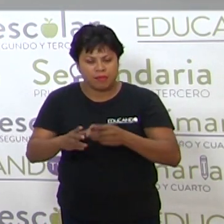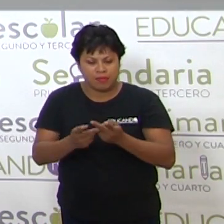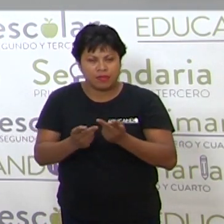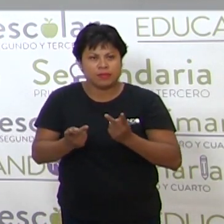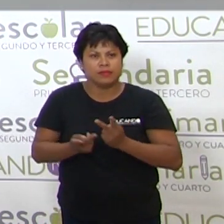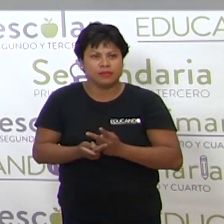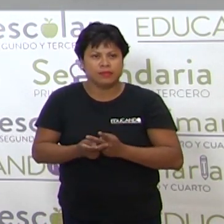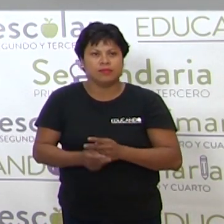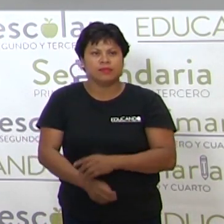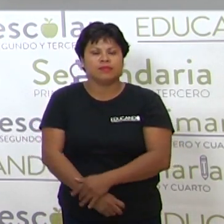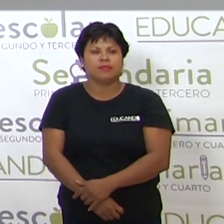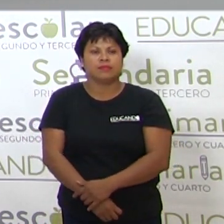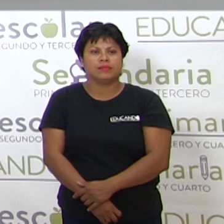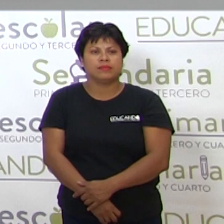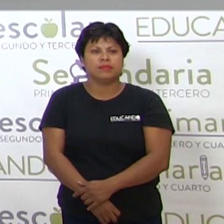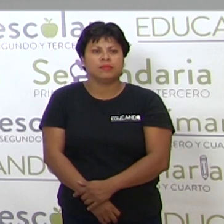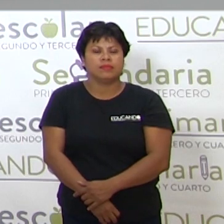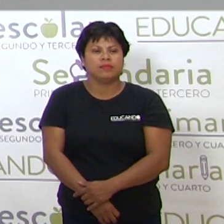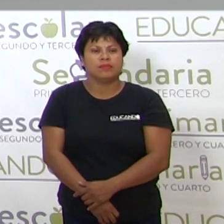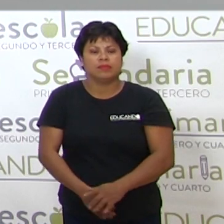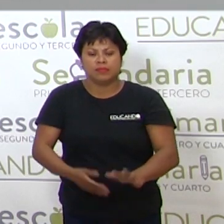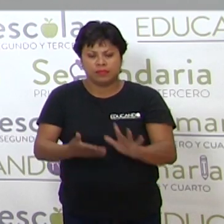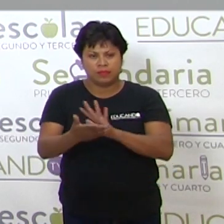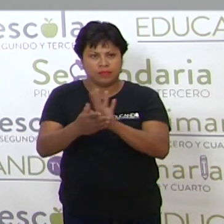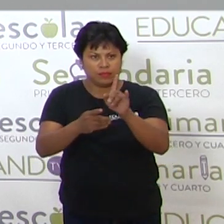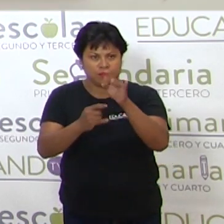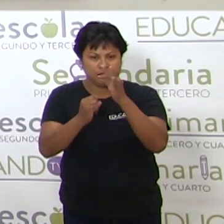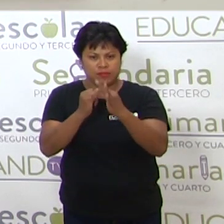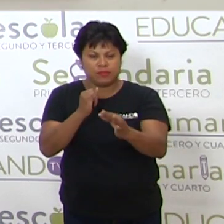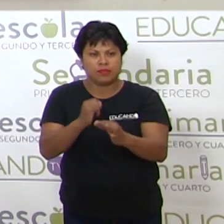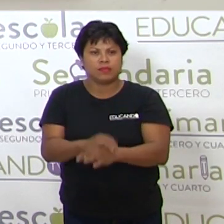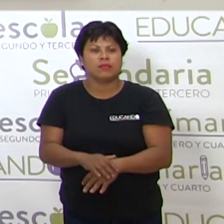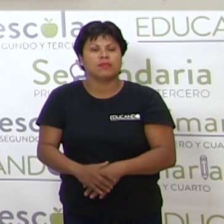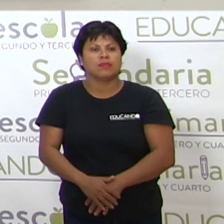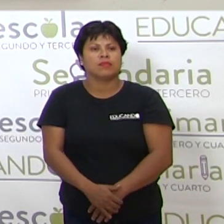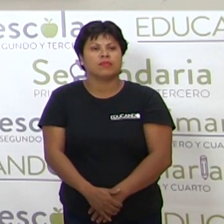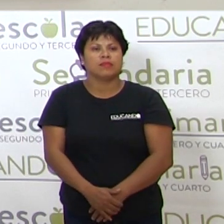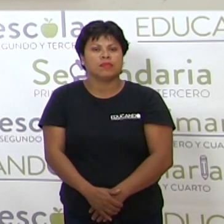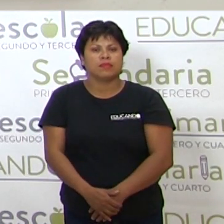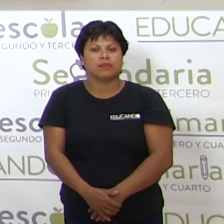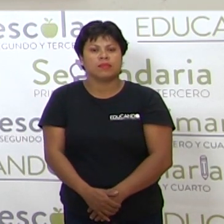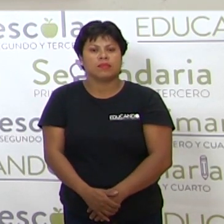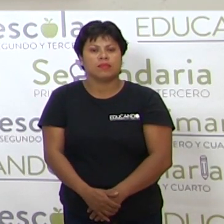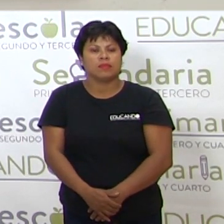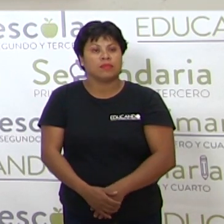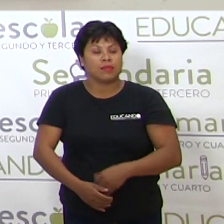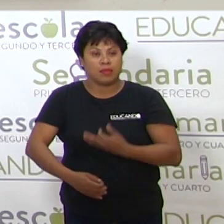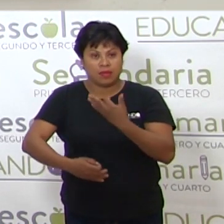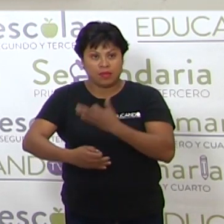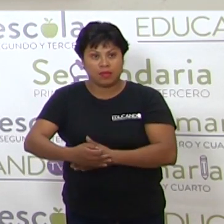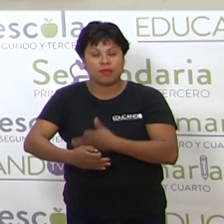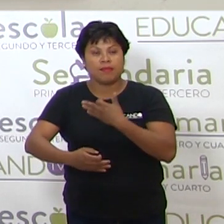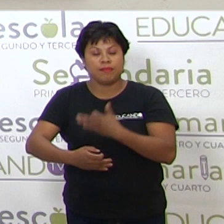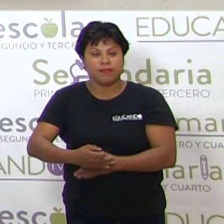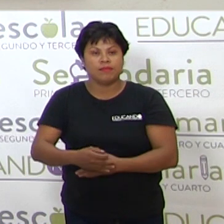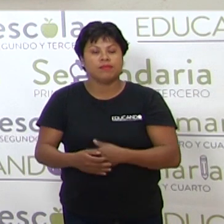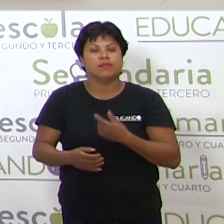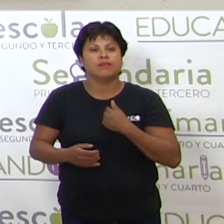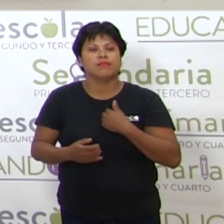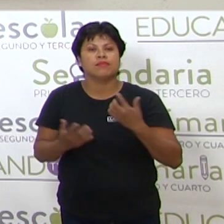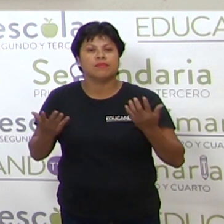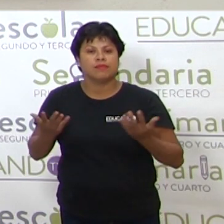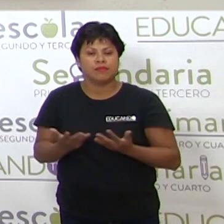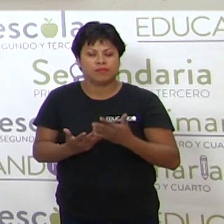verdad bien vamos a leer la última dice por la tarde hice